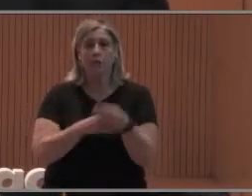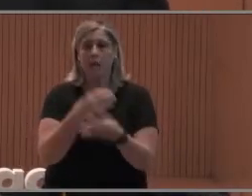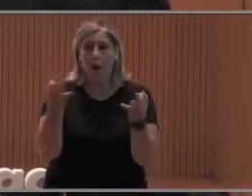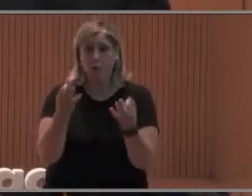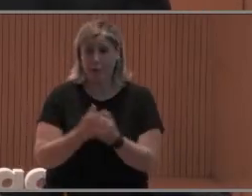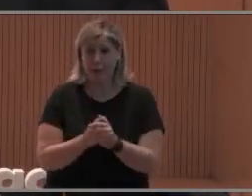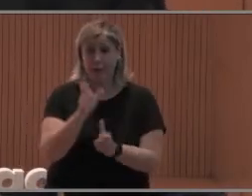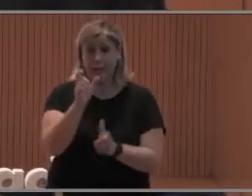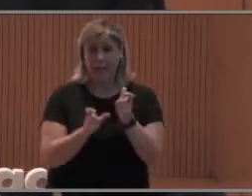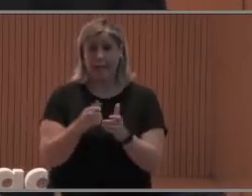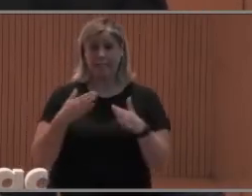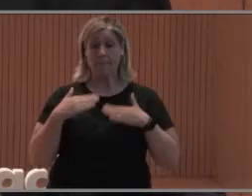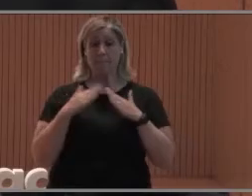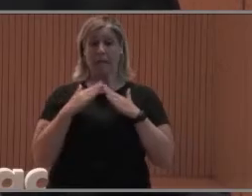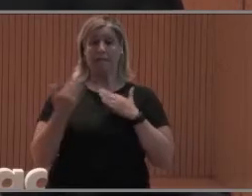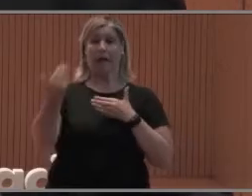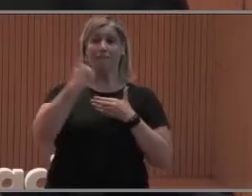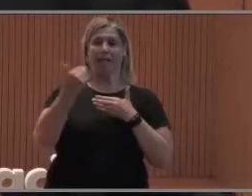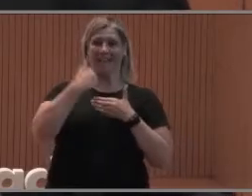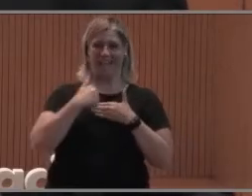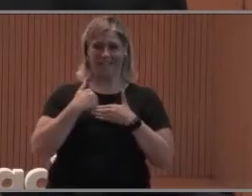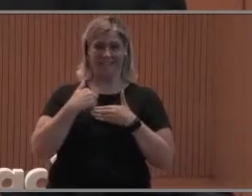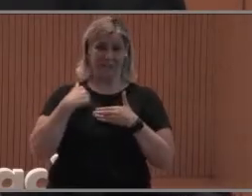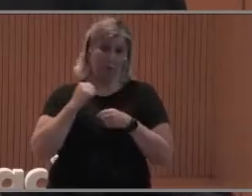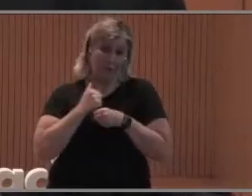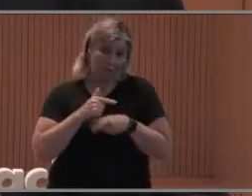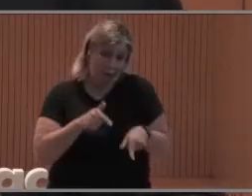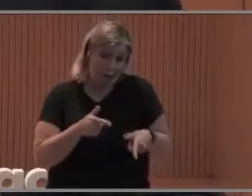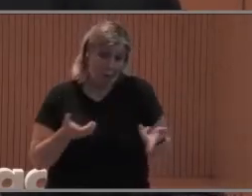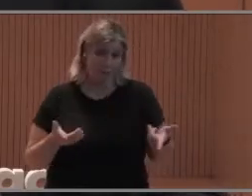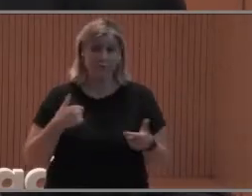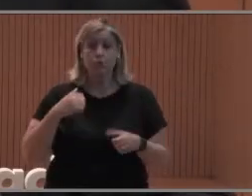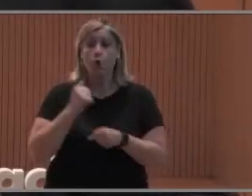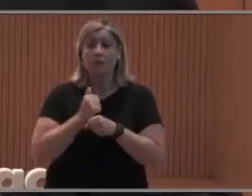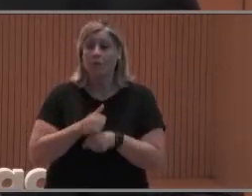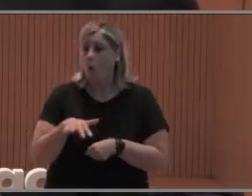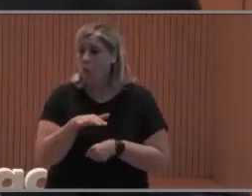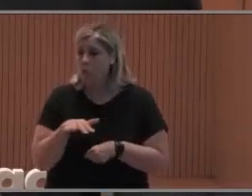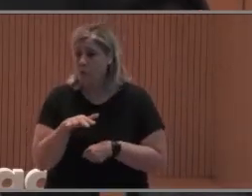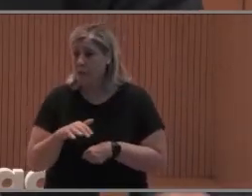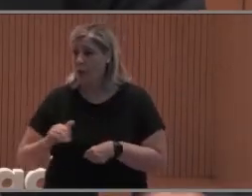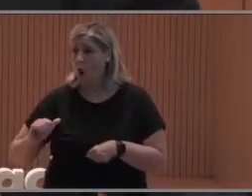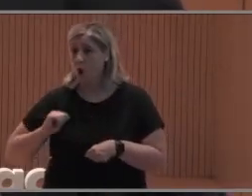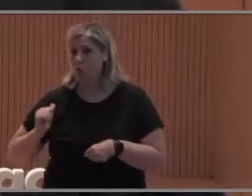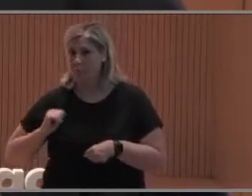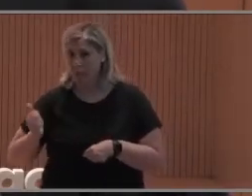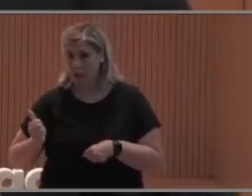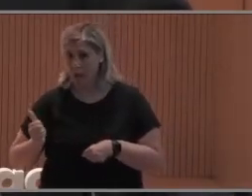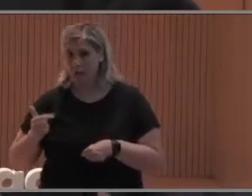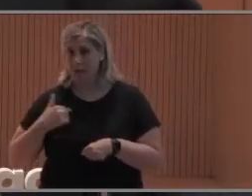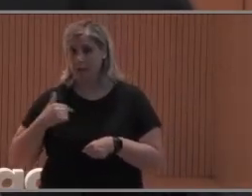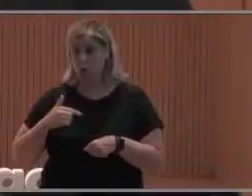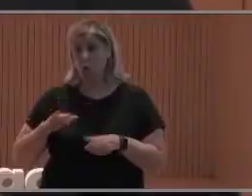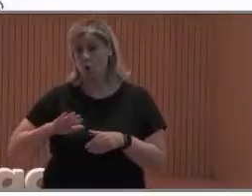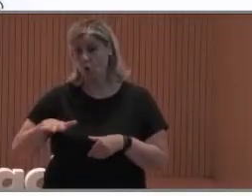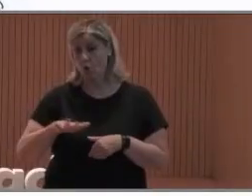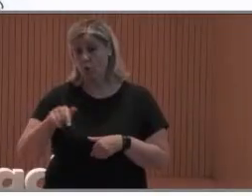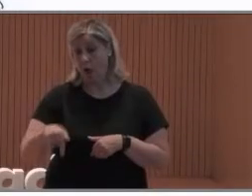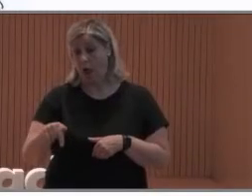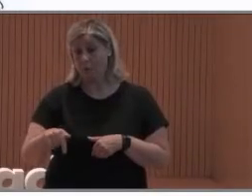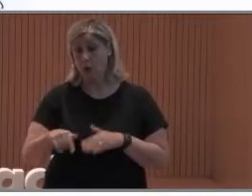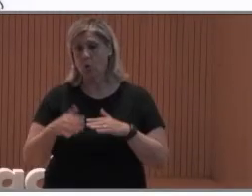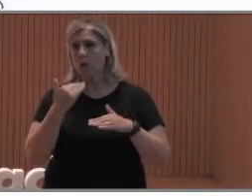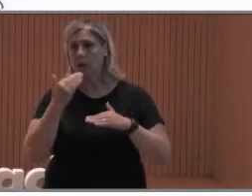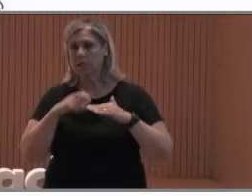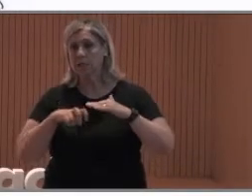a mi casa, donde yo trabajo. Y donde yo trabajo pues es el hospital y trabajo en la planta baja, en el sótano casi,